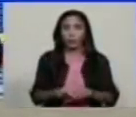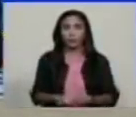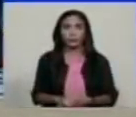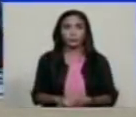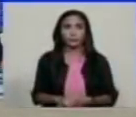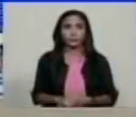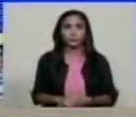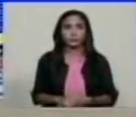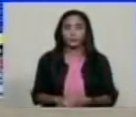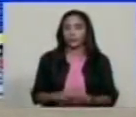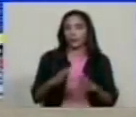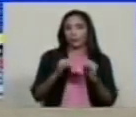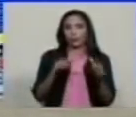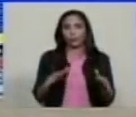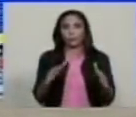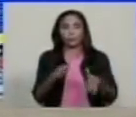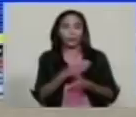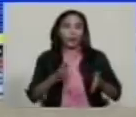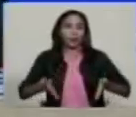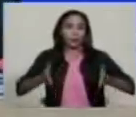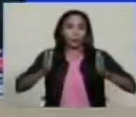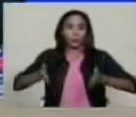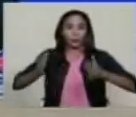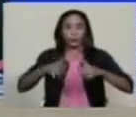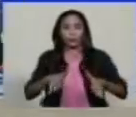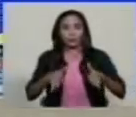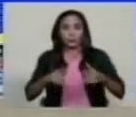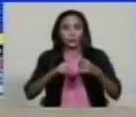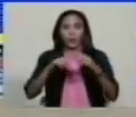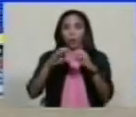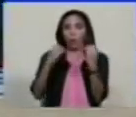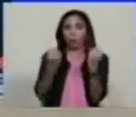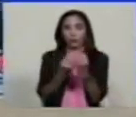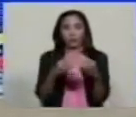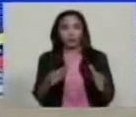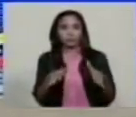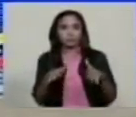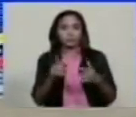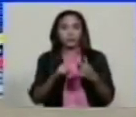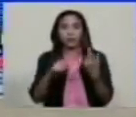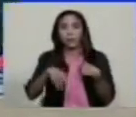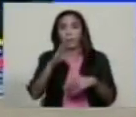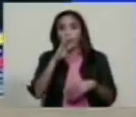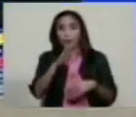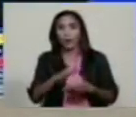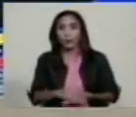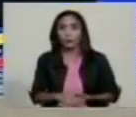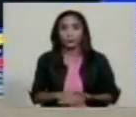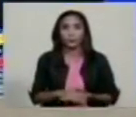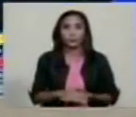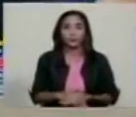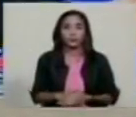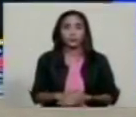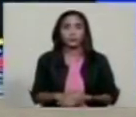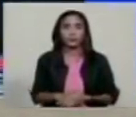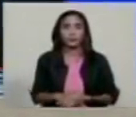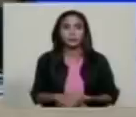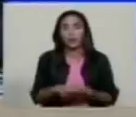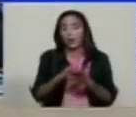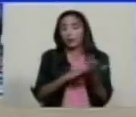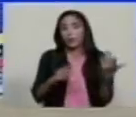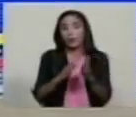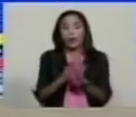Todas sus mansiones, sus oficinas principales y sus cuentas bancarias en la